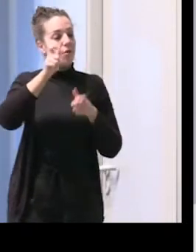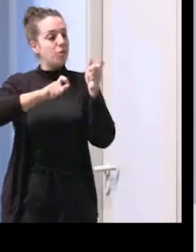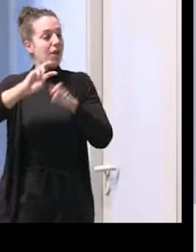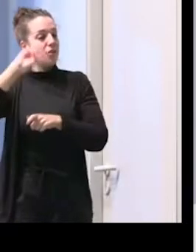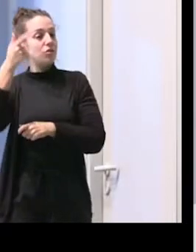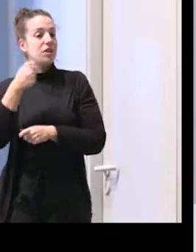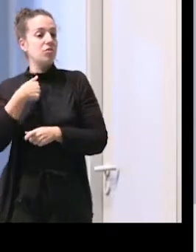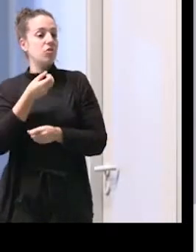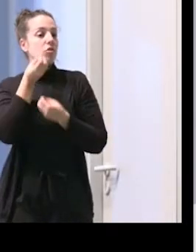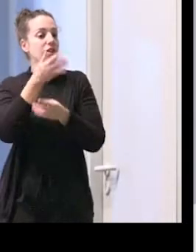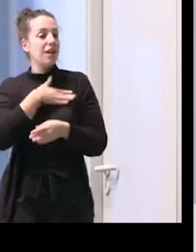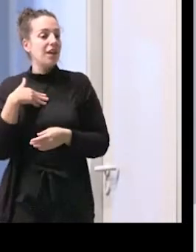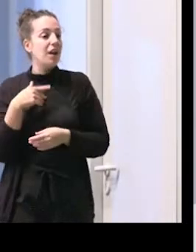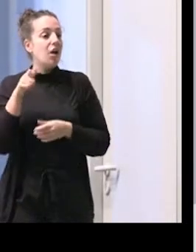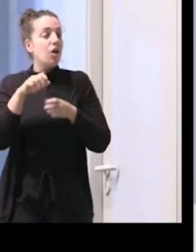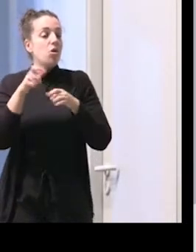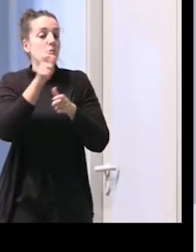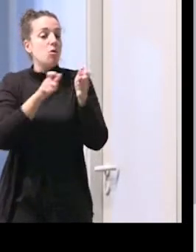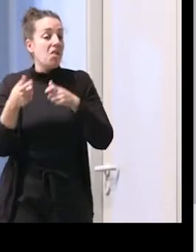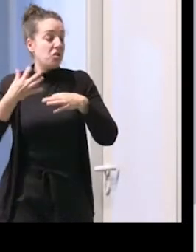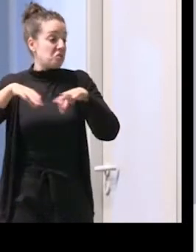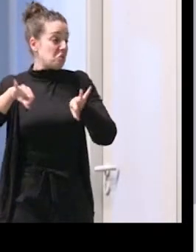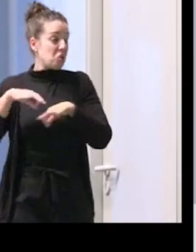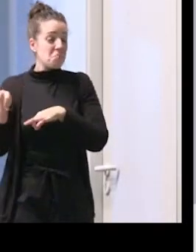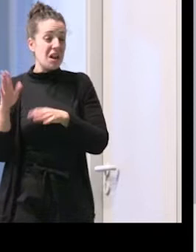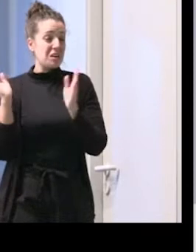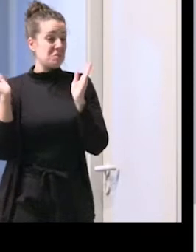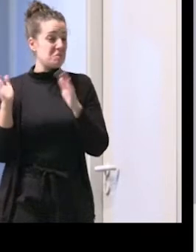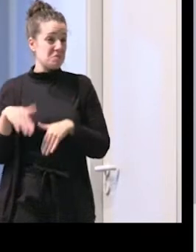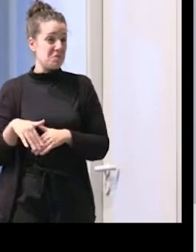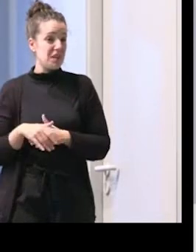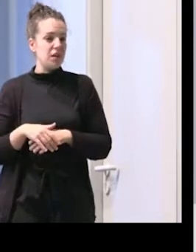quería comentar. No es una población que exista normalmente en el cuerpo humano.